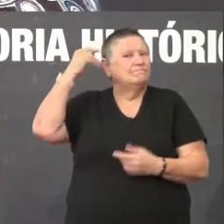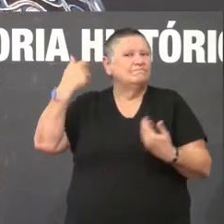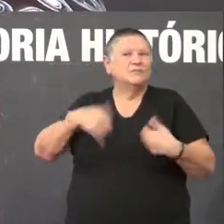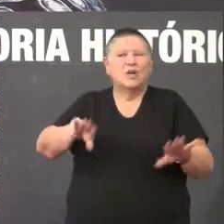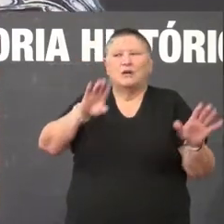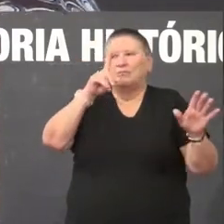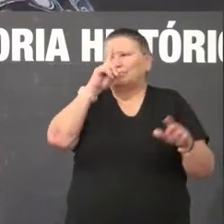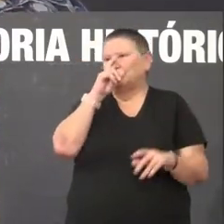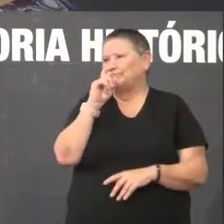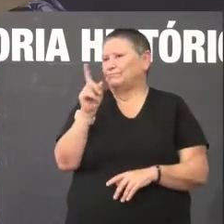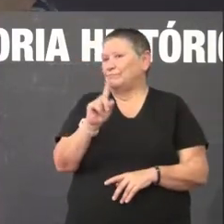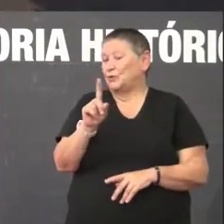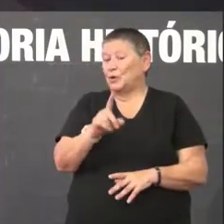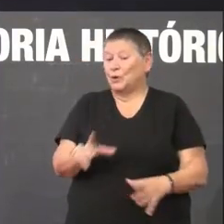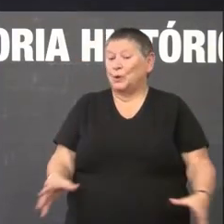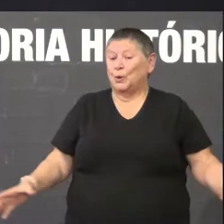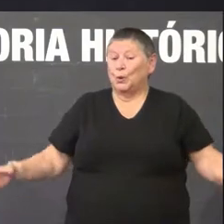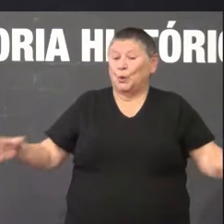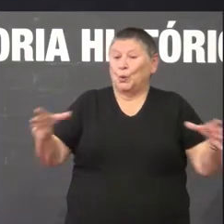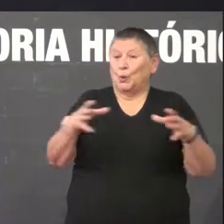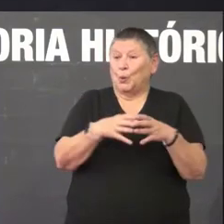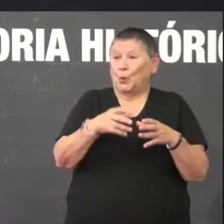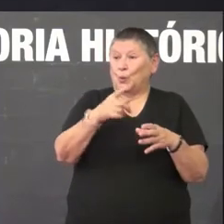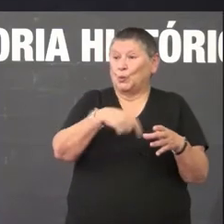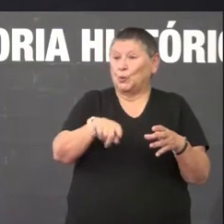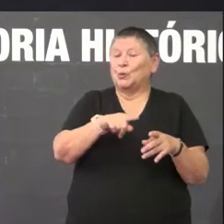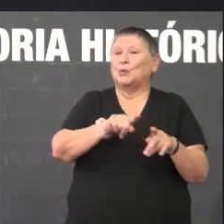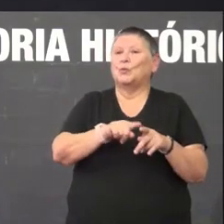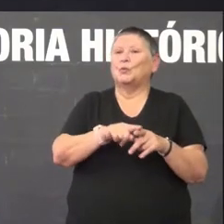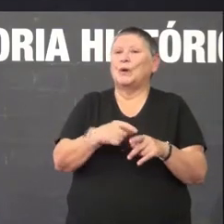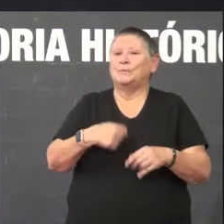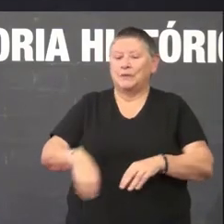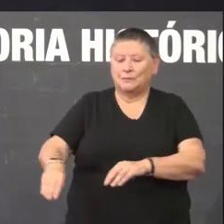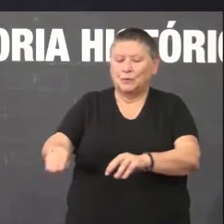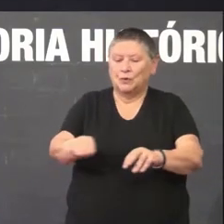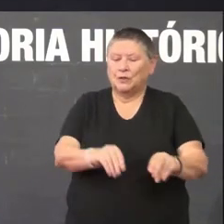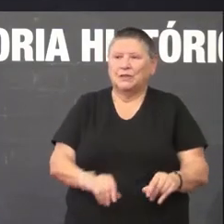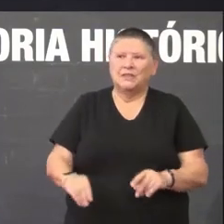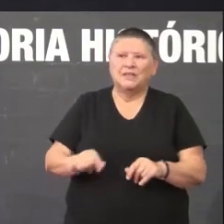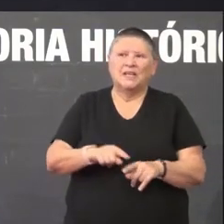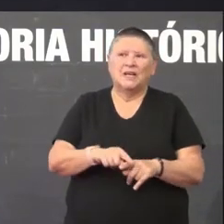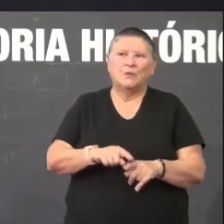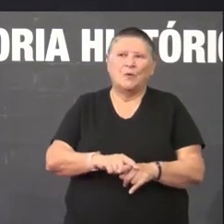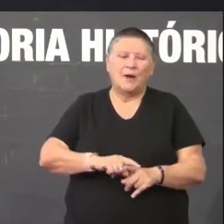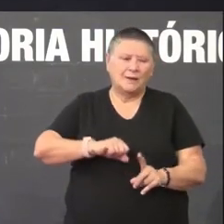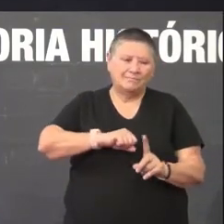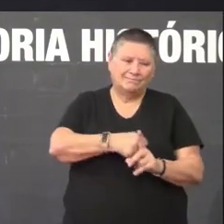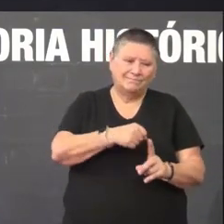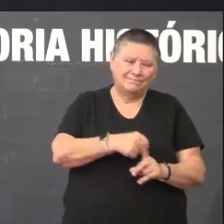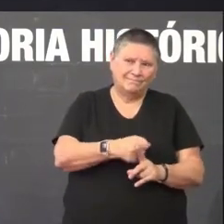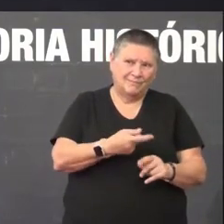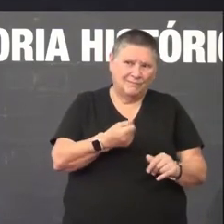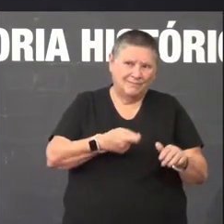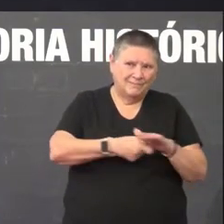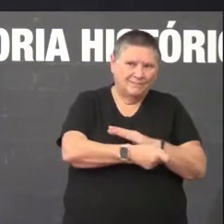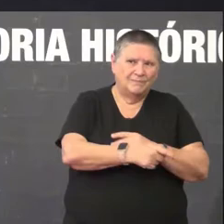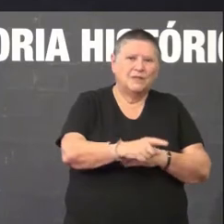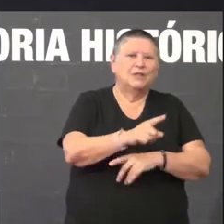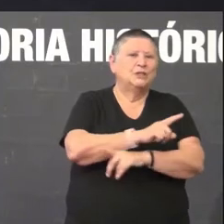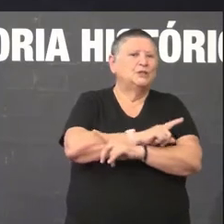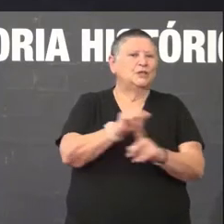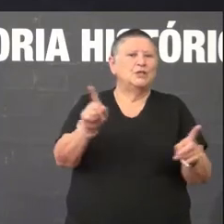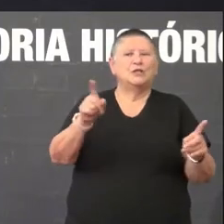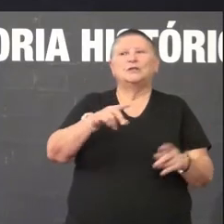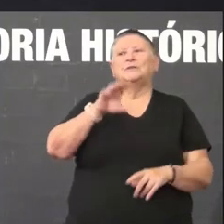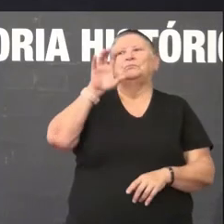compoñen o sustrato insobornável da nosa patria. Esas ánimas sen nome